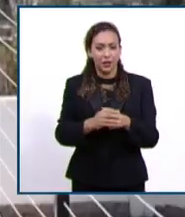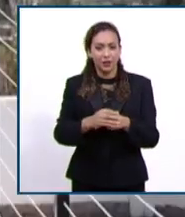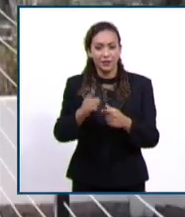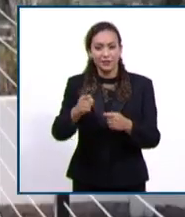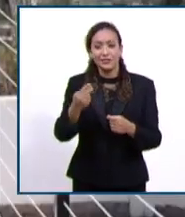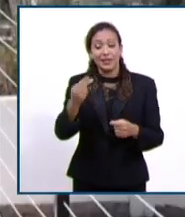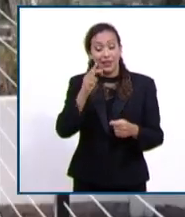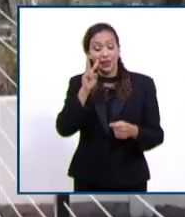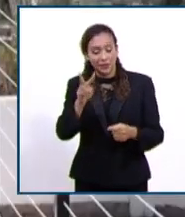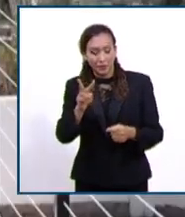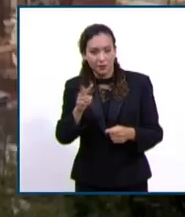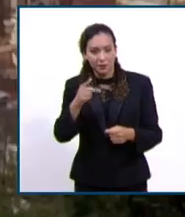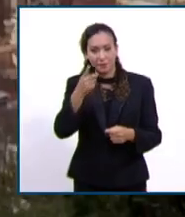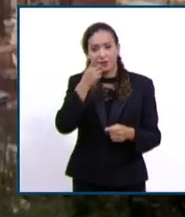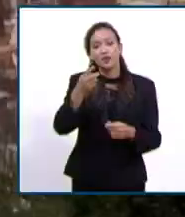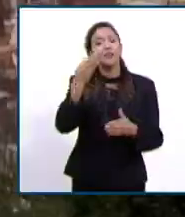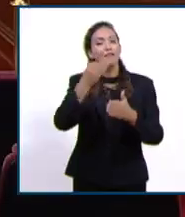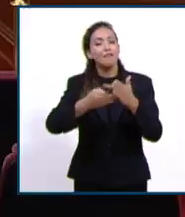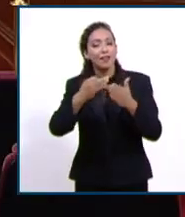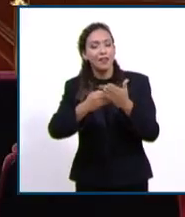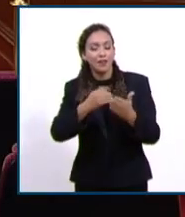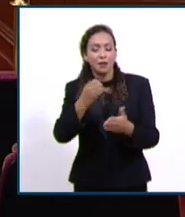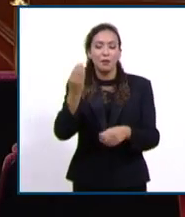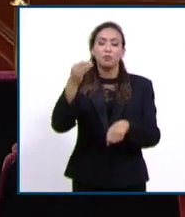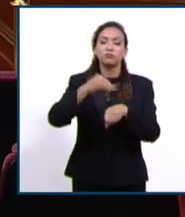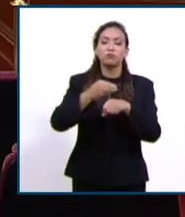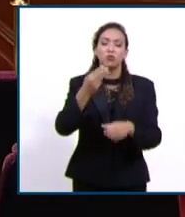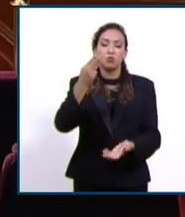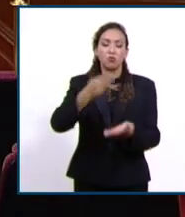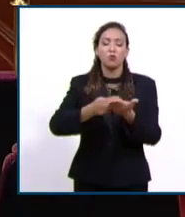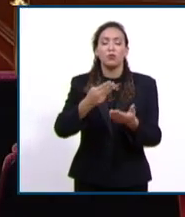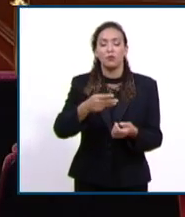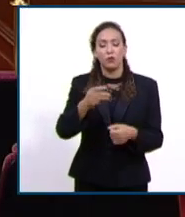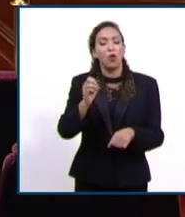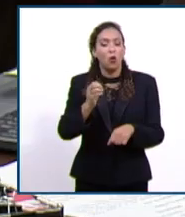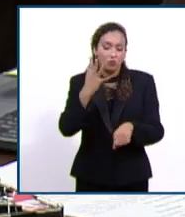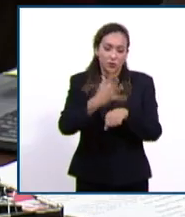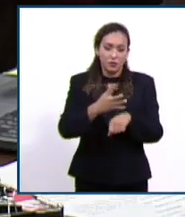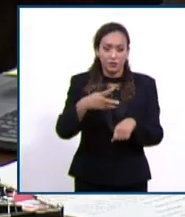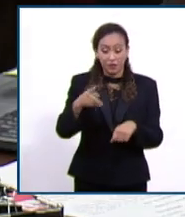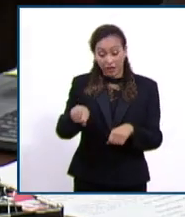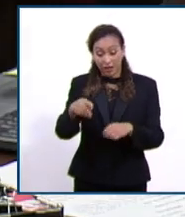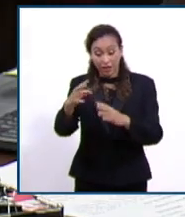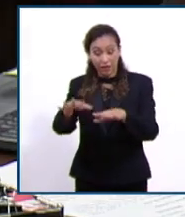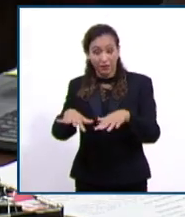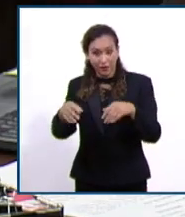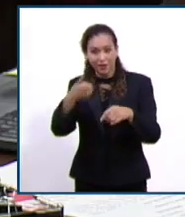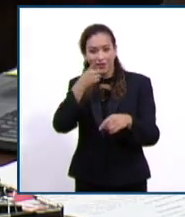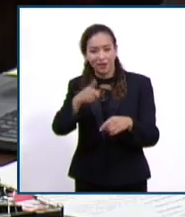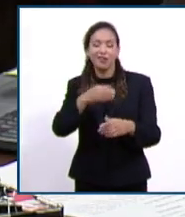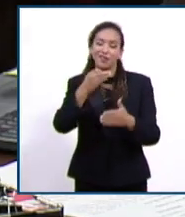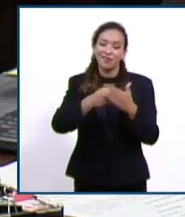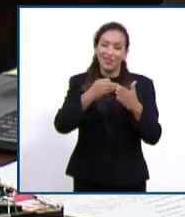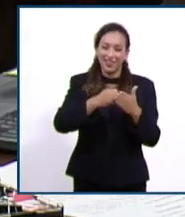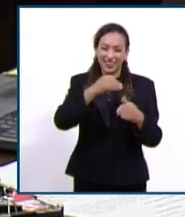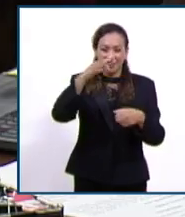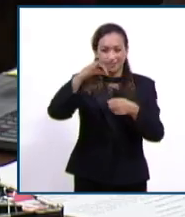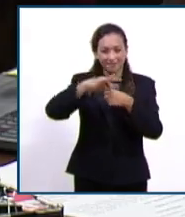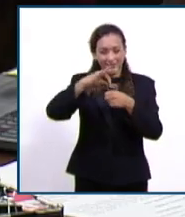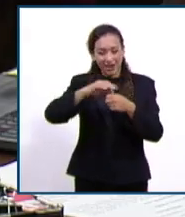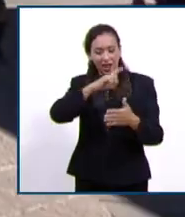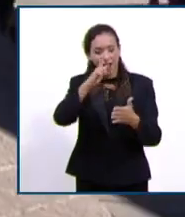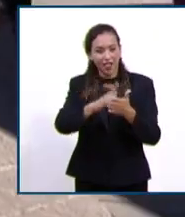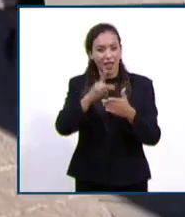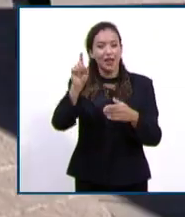de gravedad de la falta y el tipo de sanción. En otro asunto, el Pleno declaró válidas diversas reformas a la ley electoral de San Luis Potosí